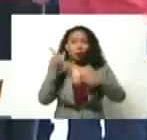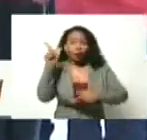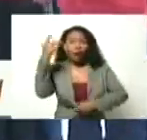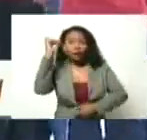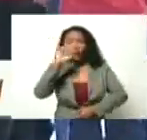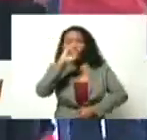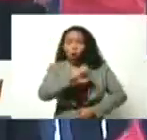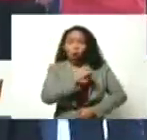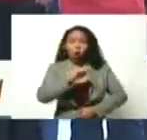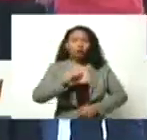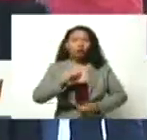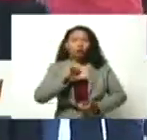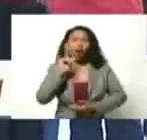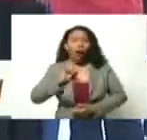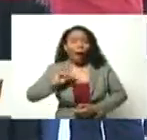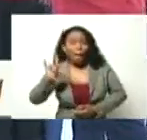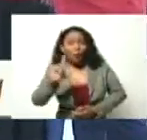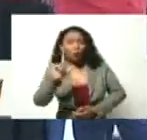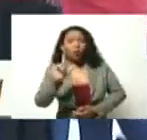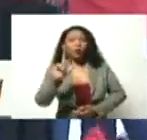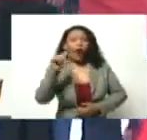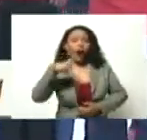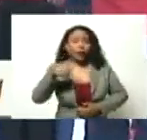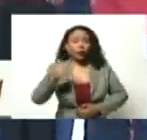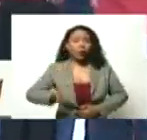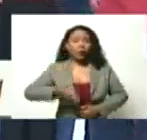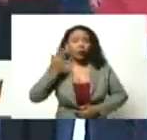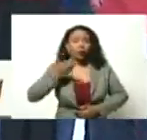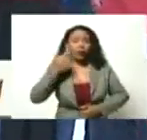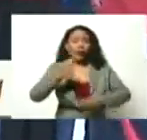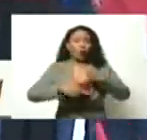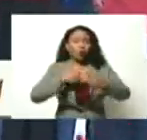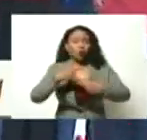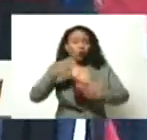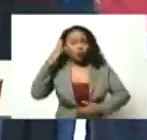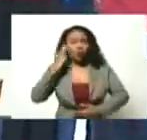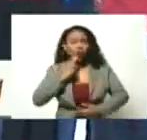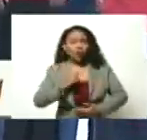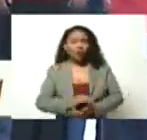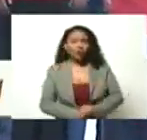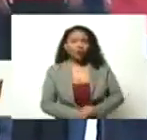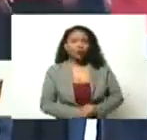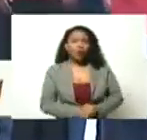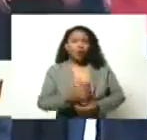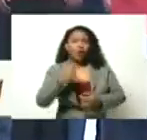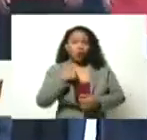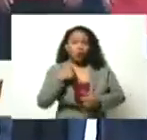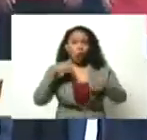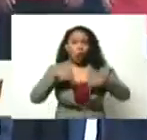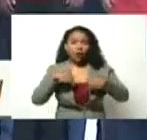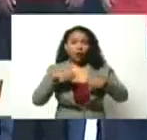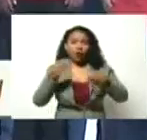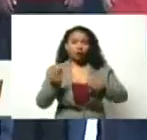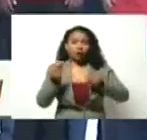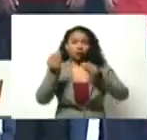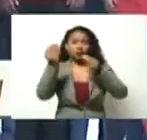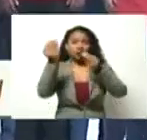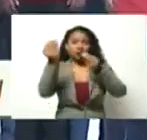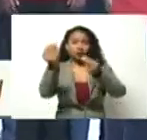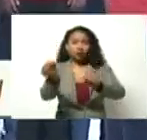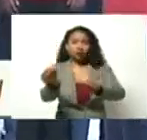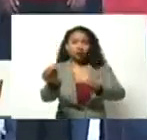partido es el bastión fundamental de la revolución bolivariana procedo entonces a la entrega